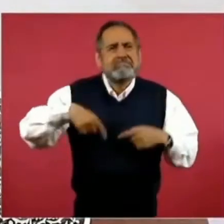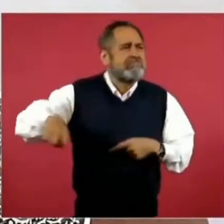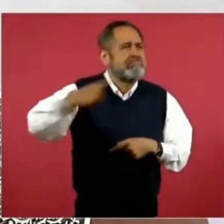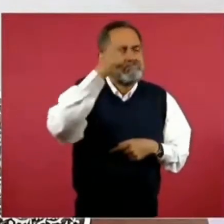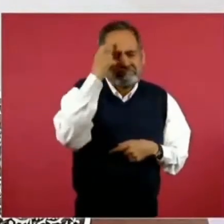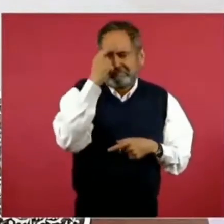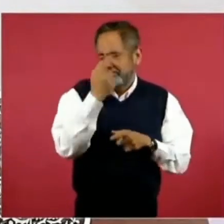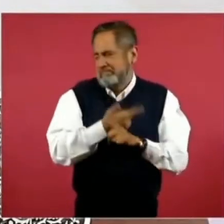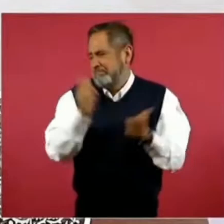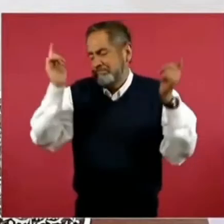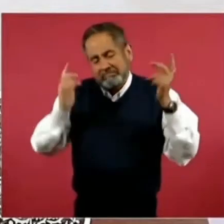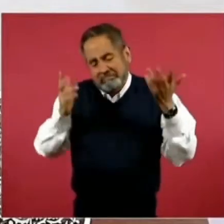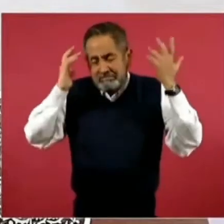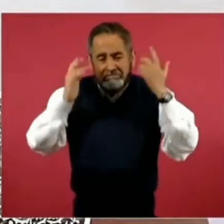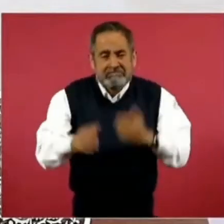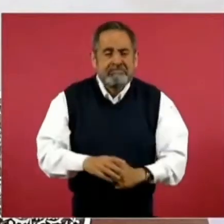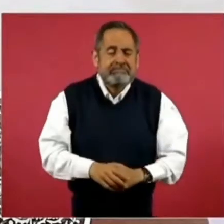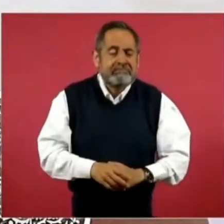sea